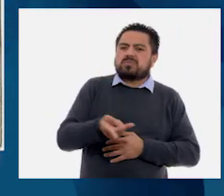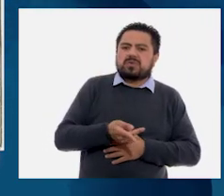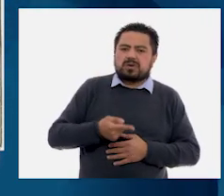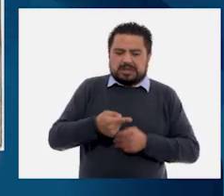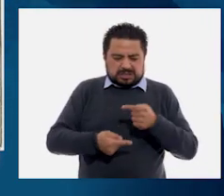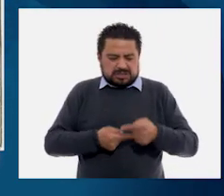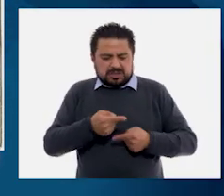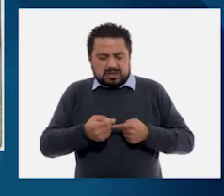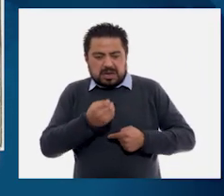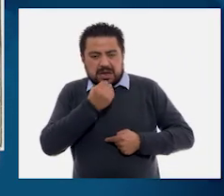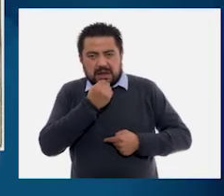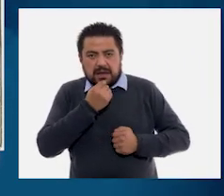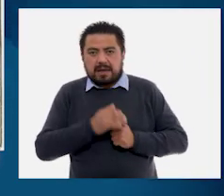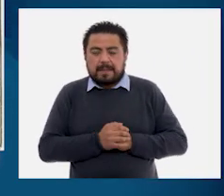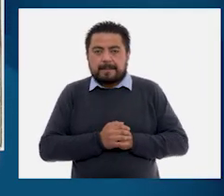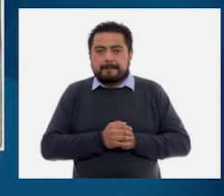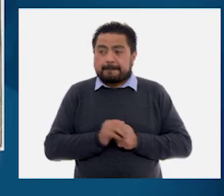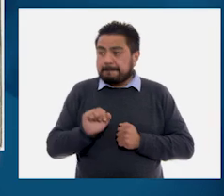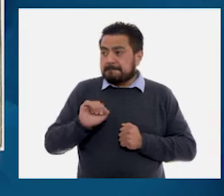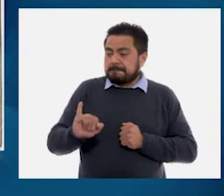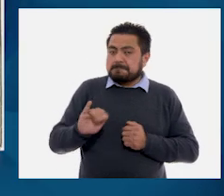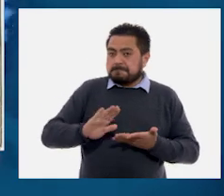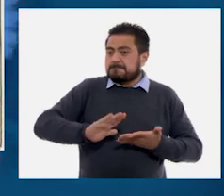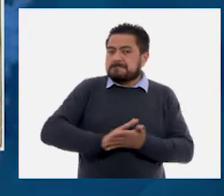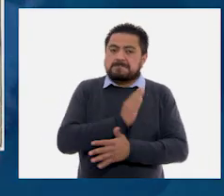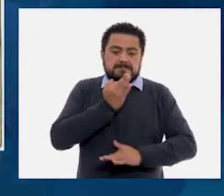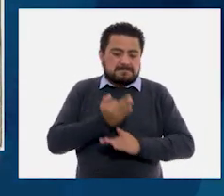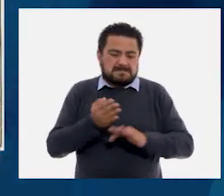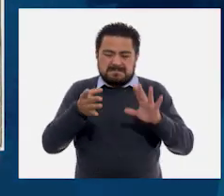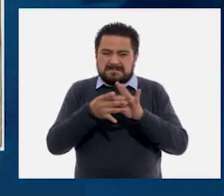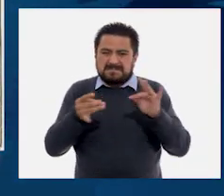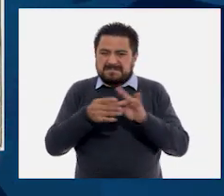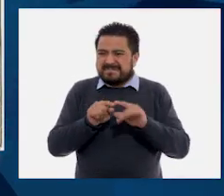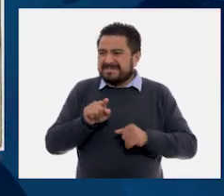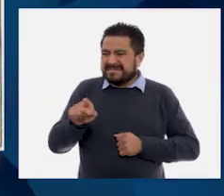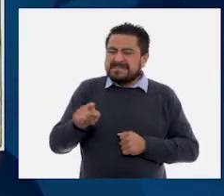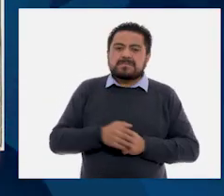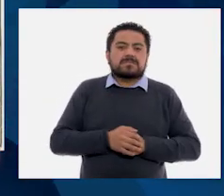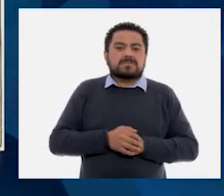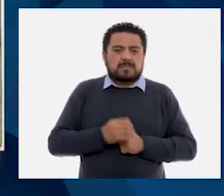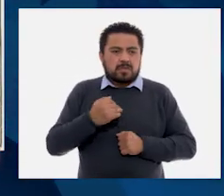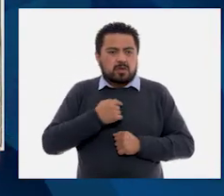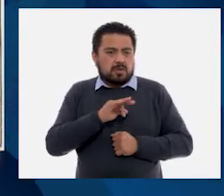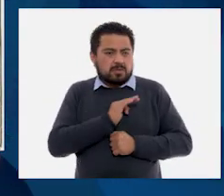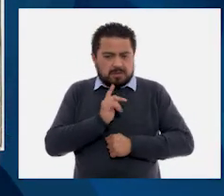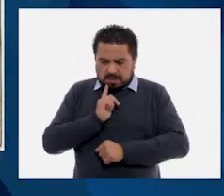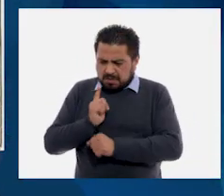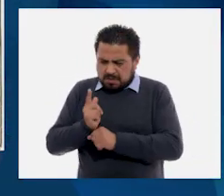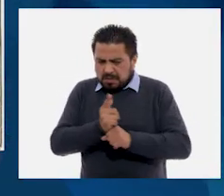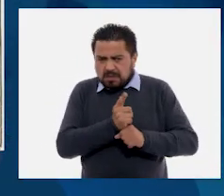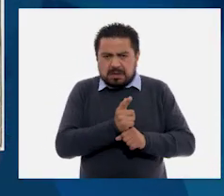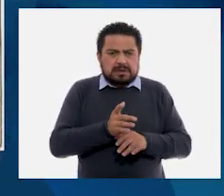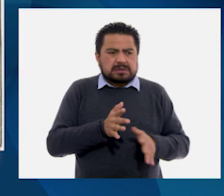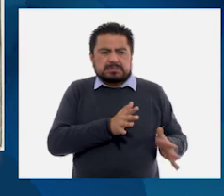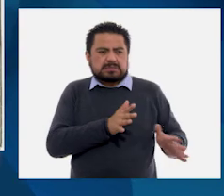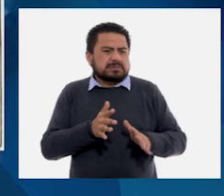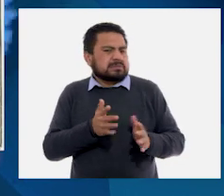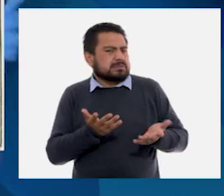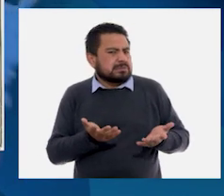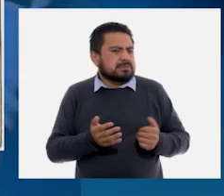enchiladas. Uy, sí, y además de lo que ya dijo Larisa, yo puedo identificar por lo menos